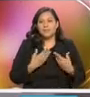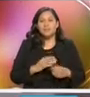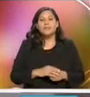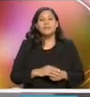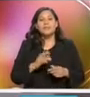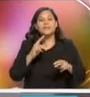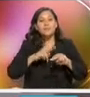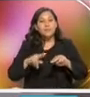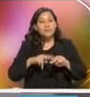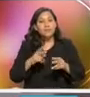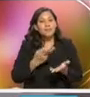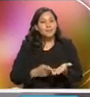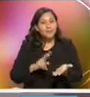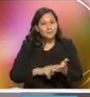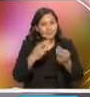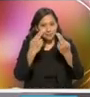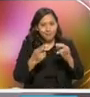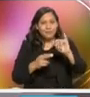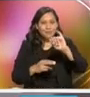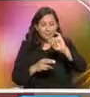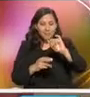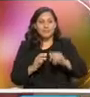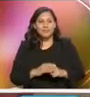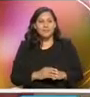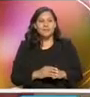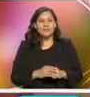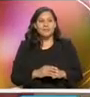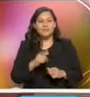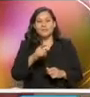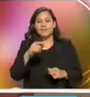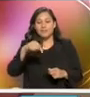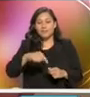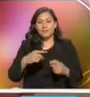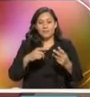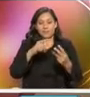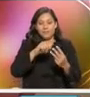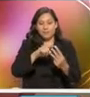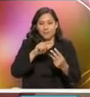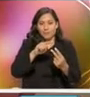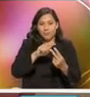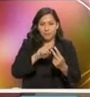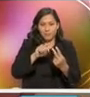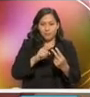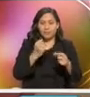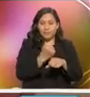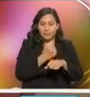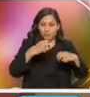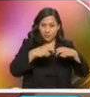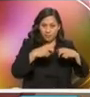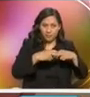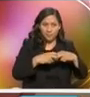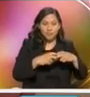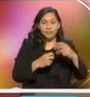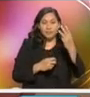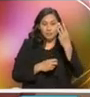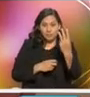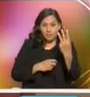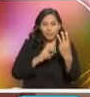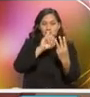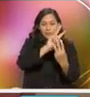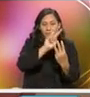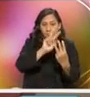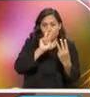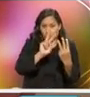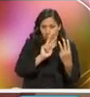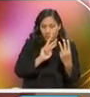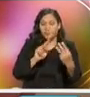tienes pases dobles también. Así es. Afortunadamente los productores de estas 2 obras nos dieron, para Tenis nos dieron 3 pases dobles